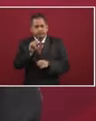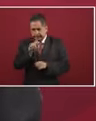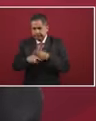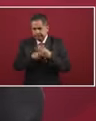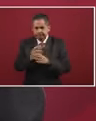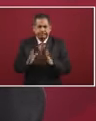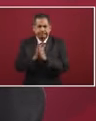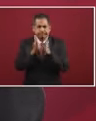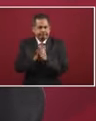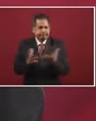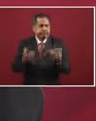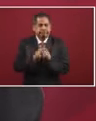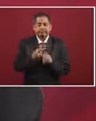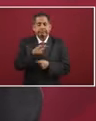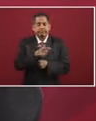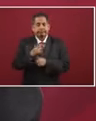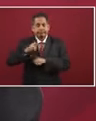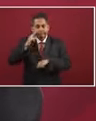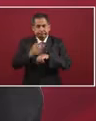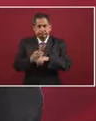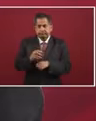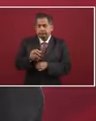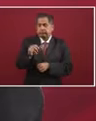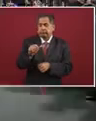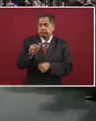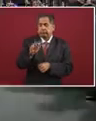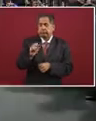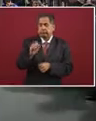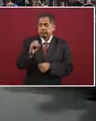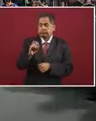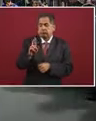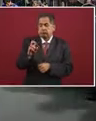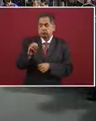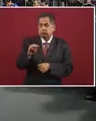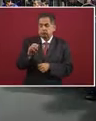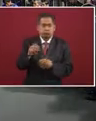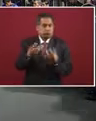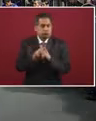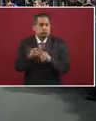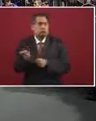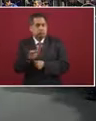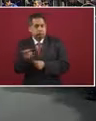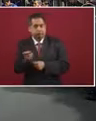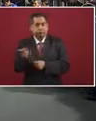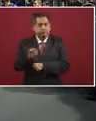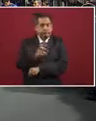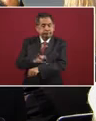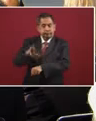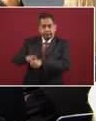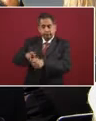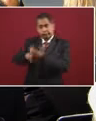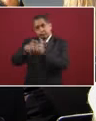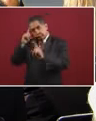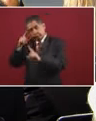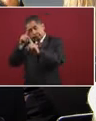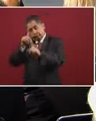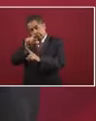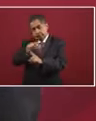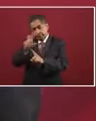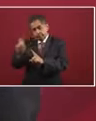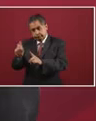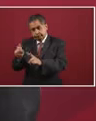también muy de cerca la oficina de Alfonso Romo, porque ellos llevan la coordinación de la Agenda 2030. Estuvieron con